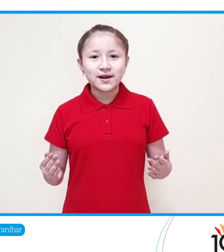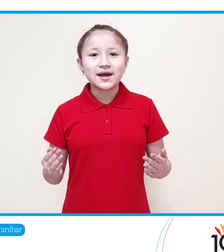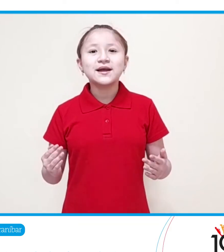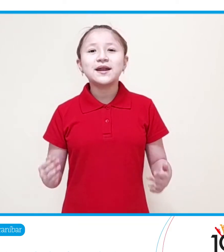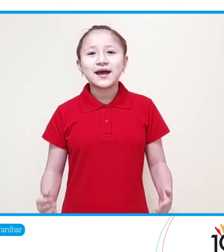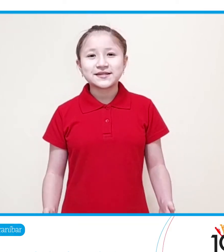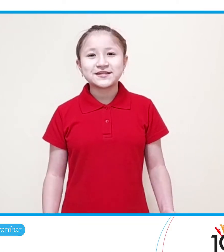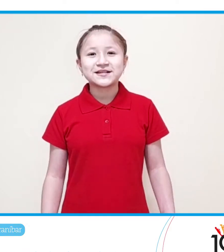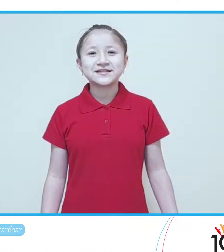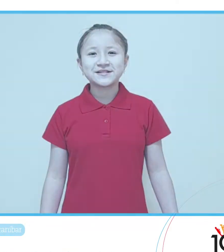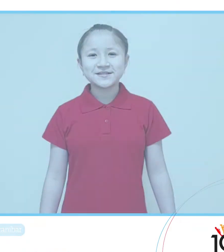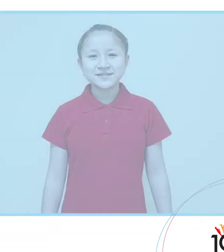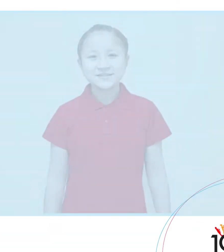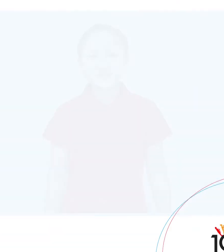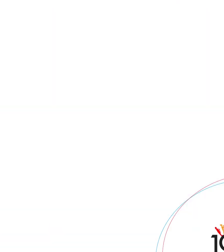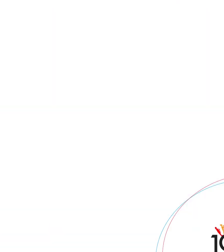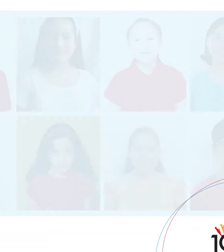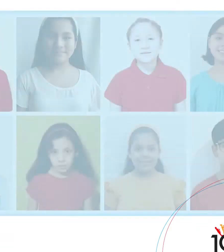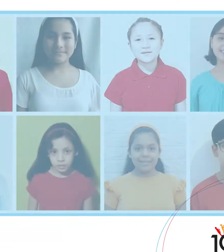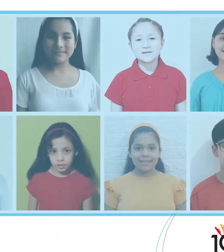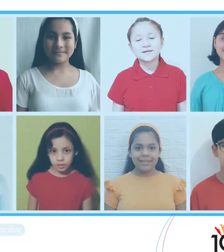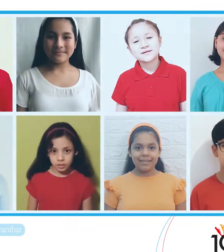esta obra. Gracias.